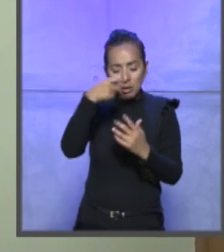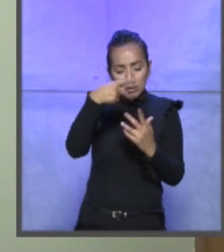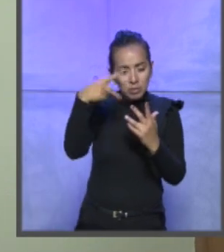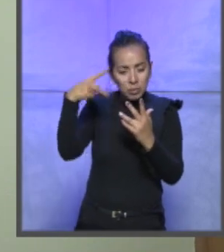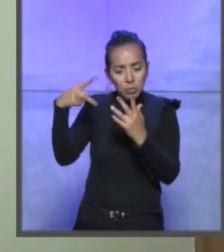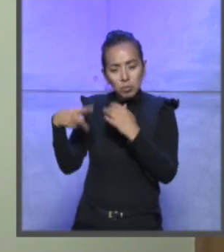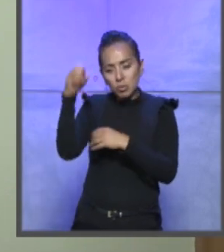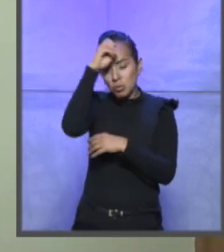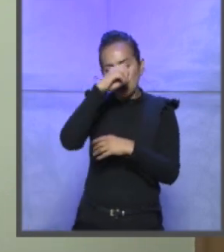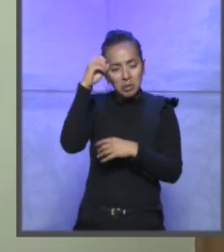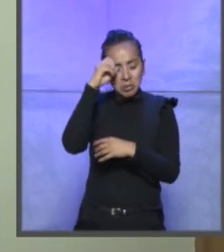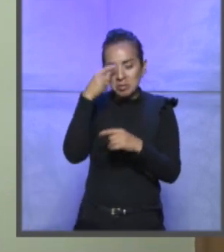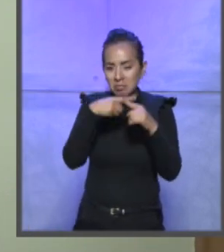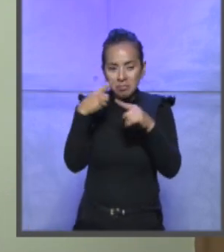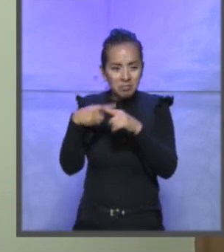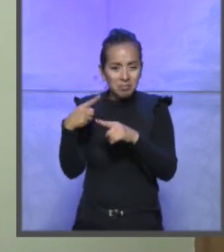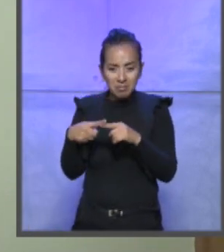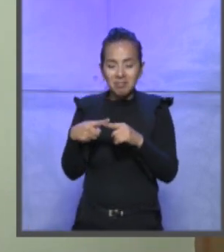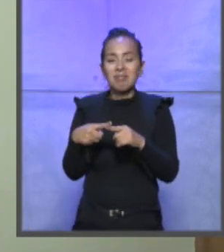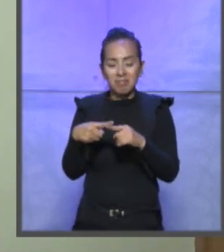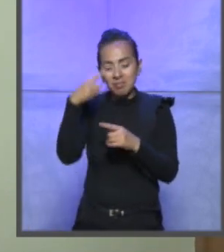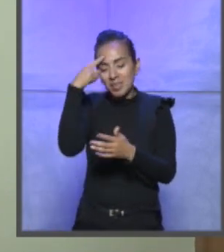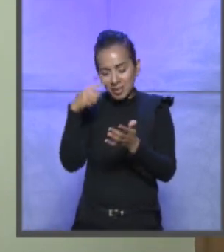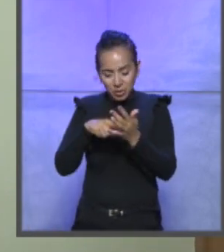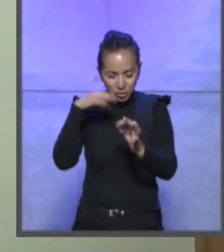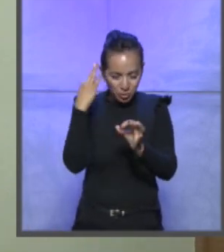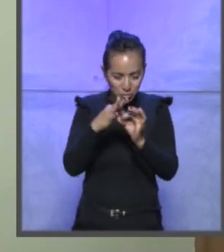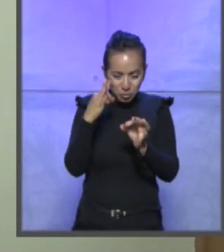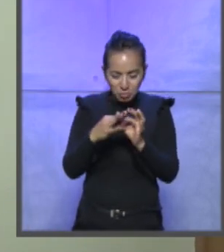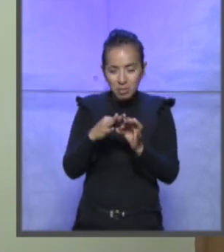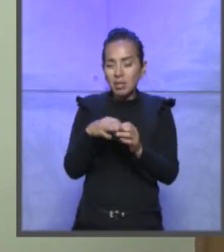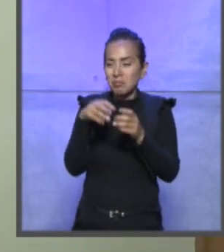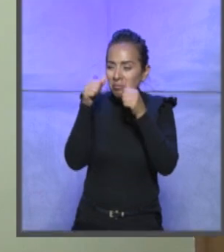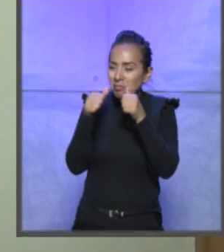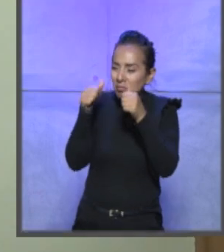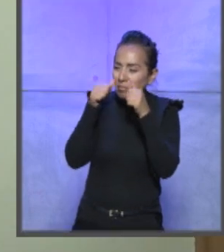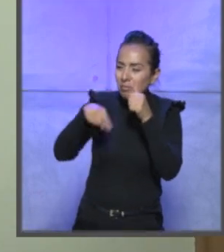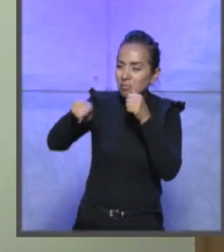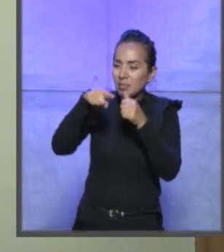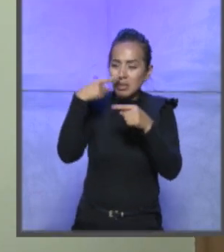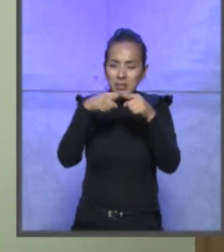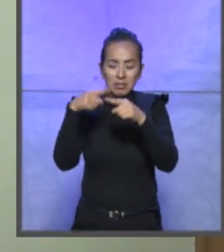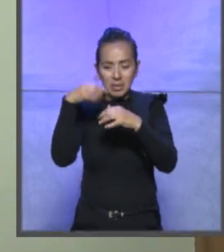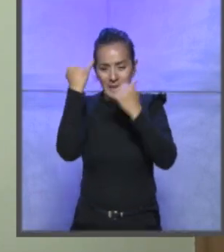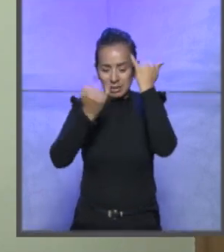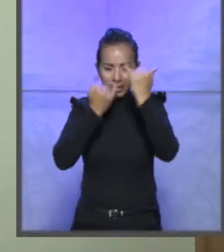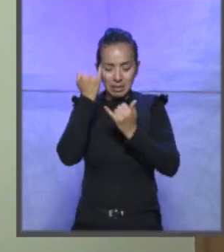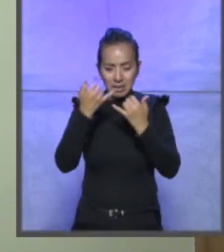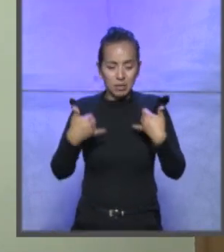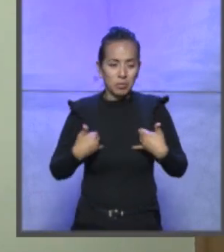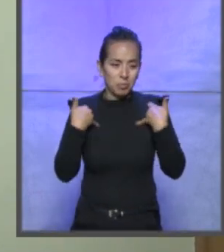sus puntos de vista. Entonces creo se cumplió con el cometido de escuchar las diversas ideas que traen los